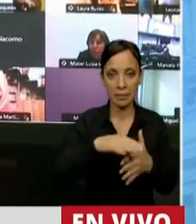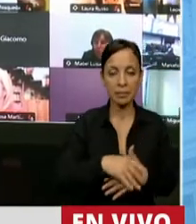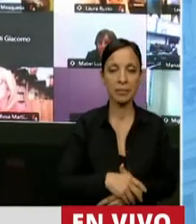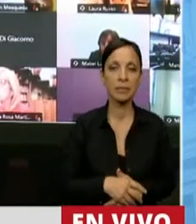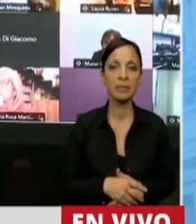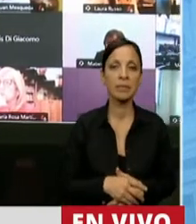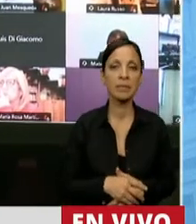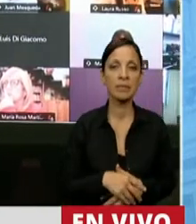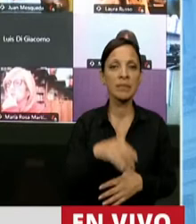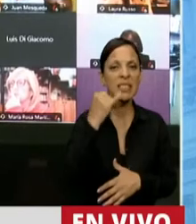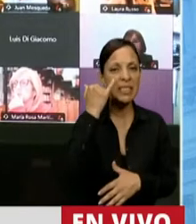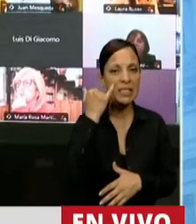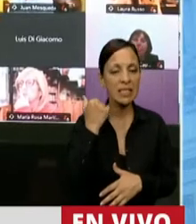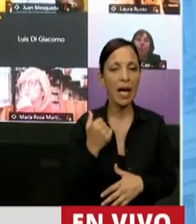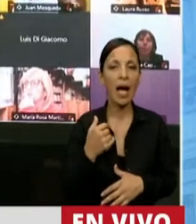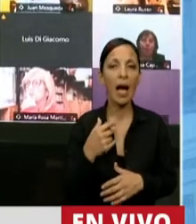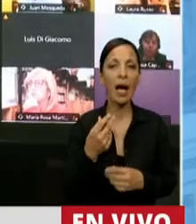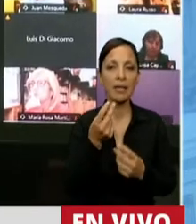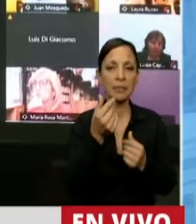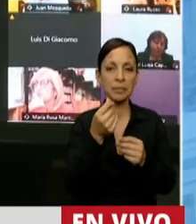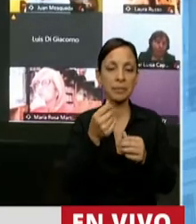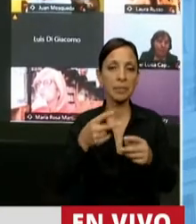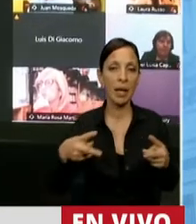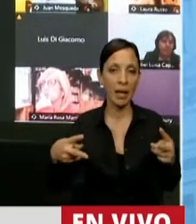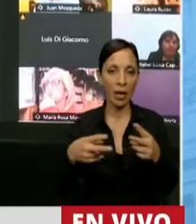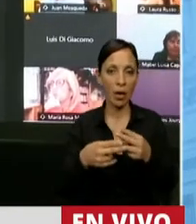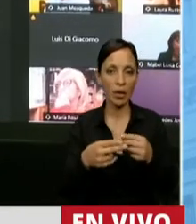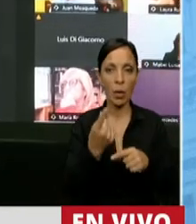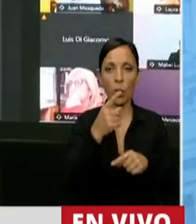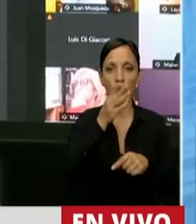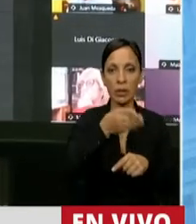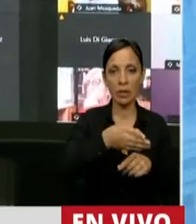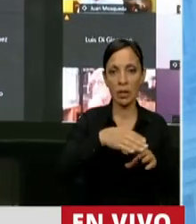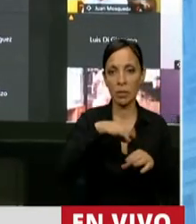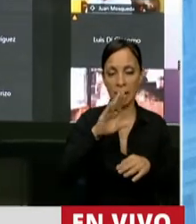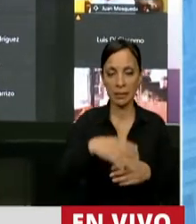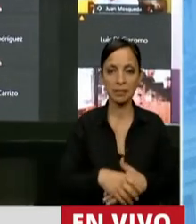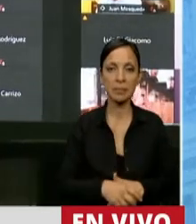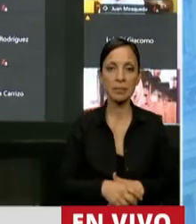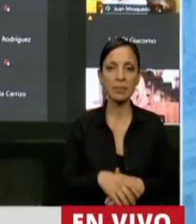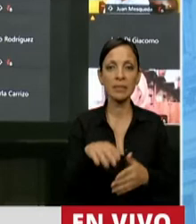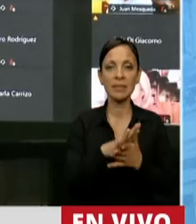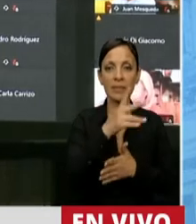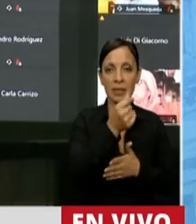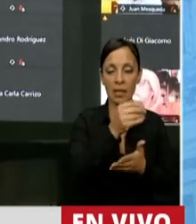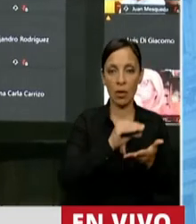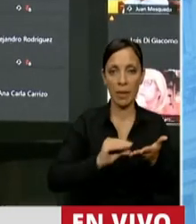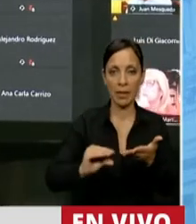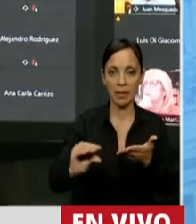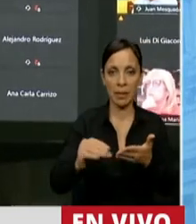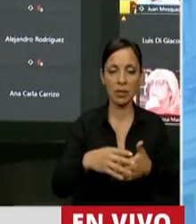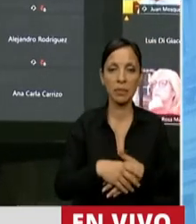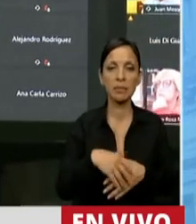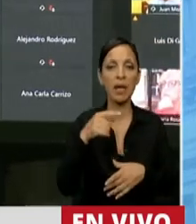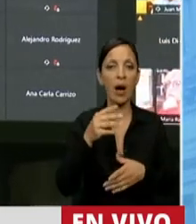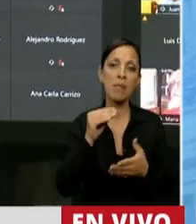Ya le recortaron a la ciudad más de un 1% de la coparticipación que recibía y